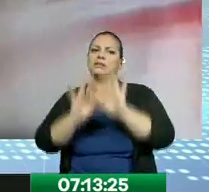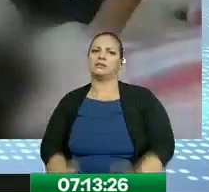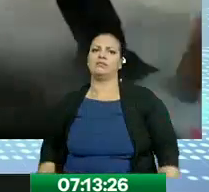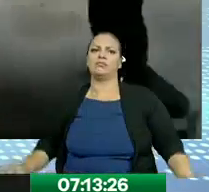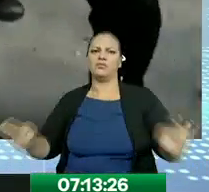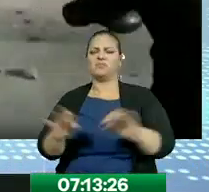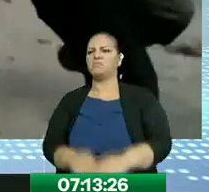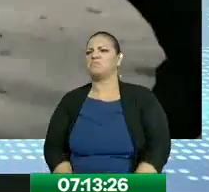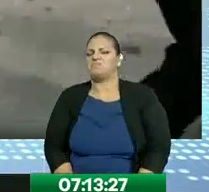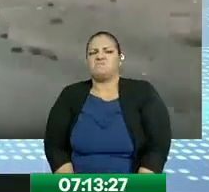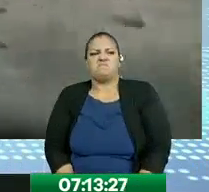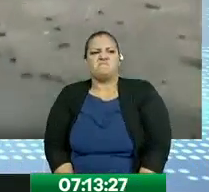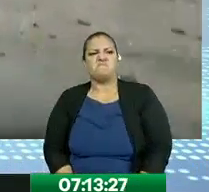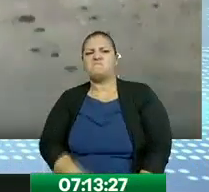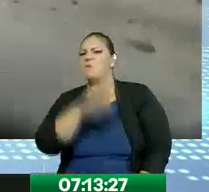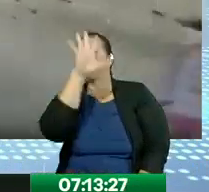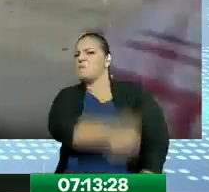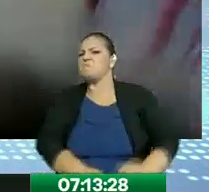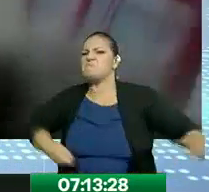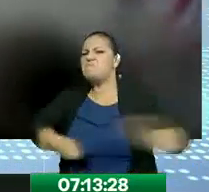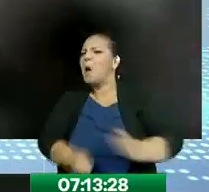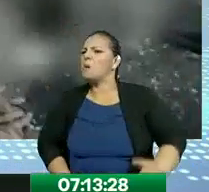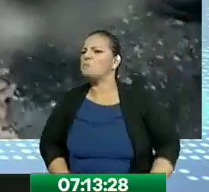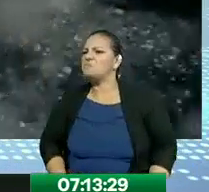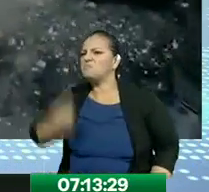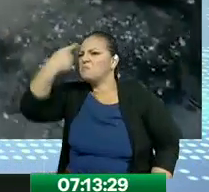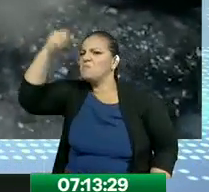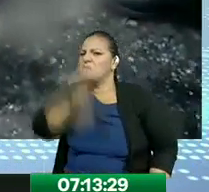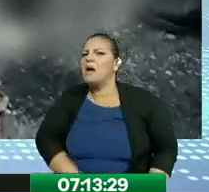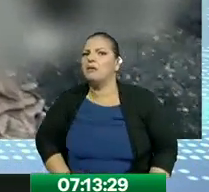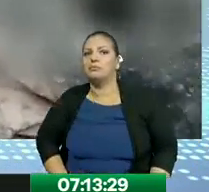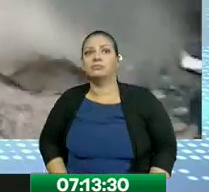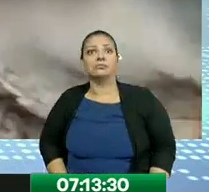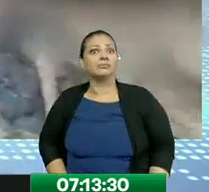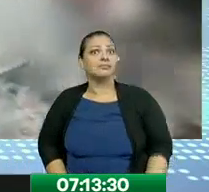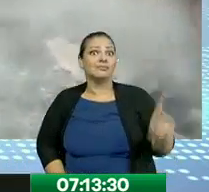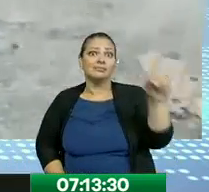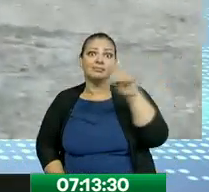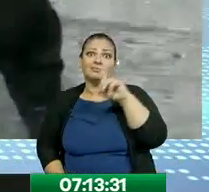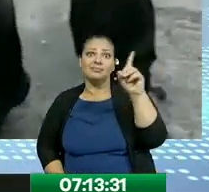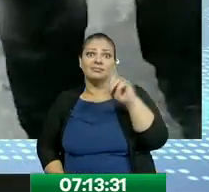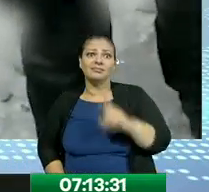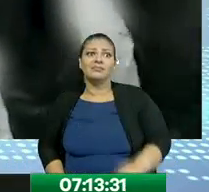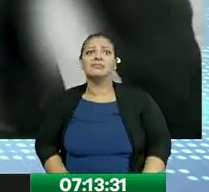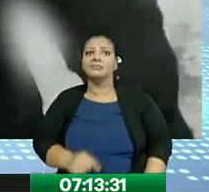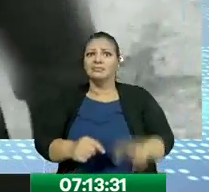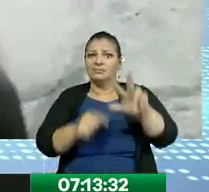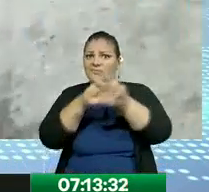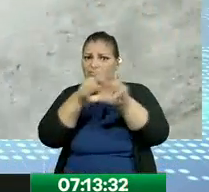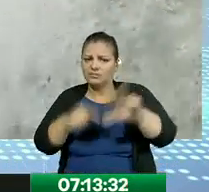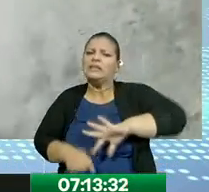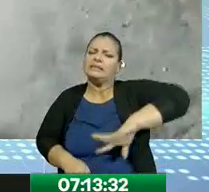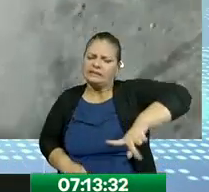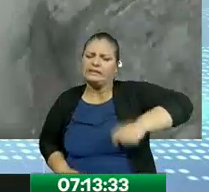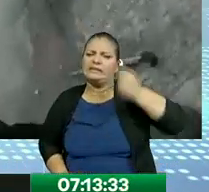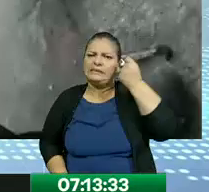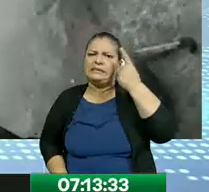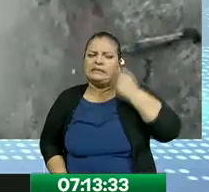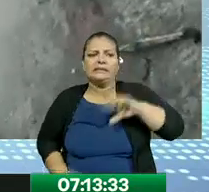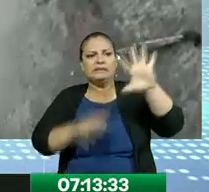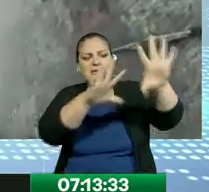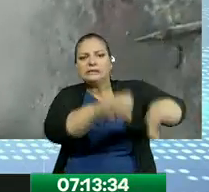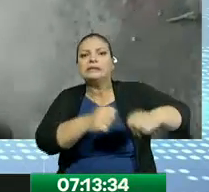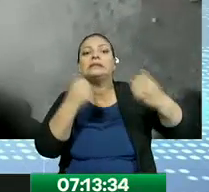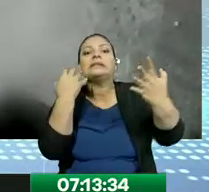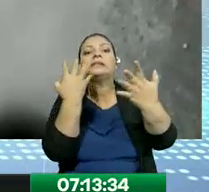Que había que procesarlos, que había que judicializarlos. Correcto. Por supuesto, estamos con ustedes. Pero no podemos irnos